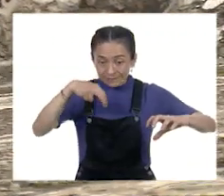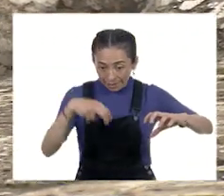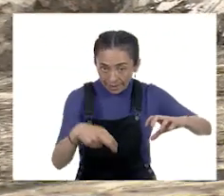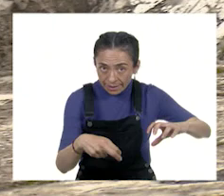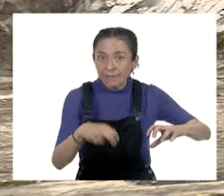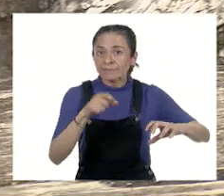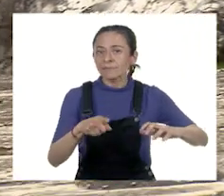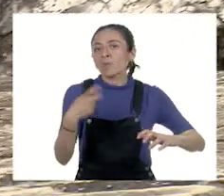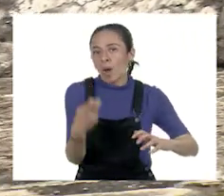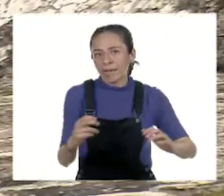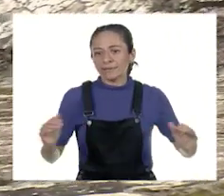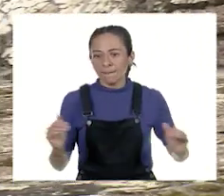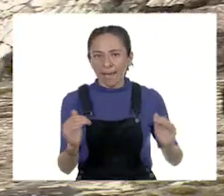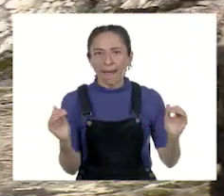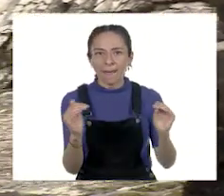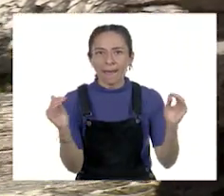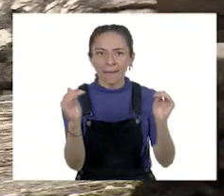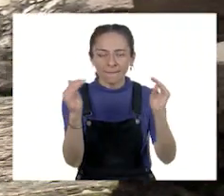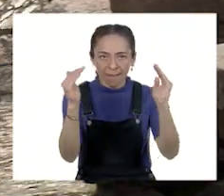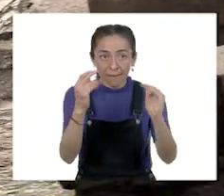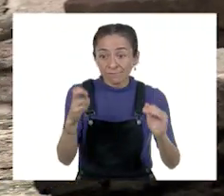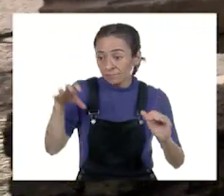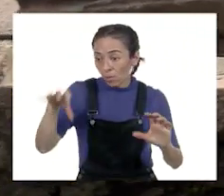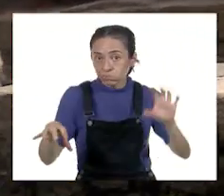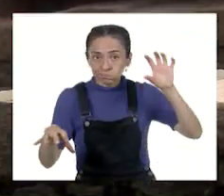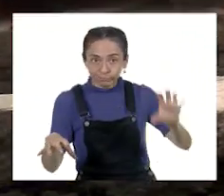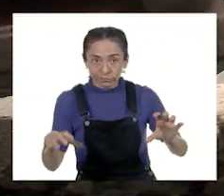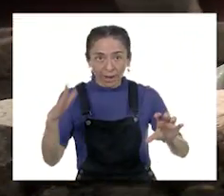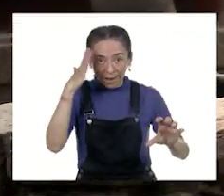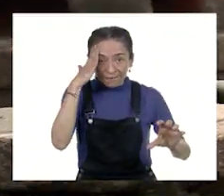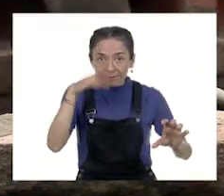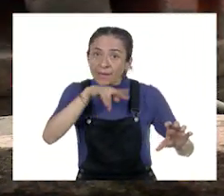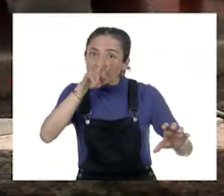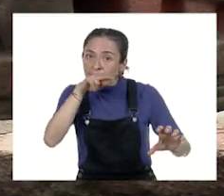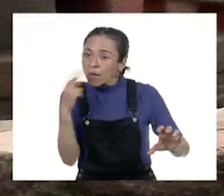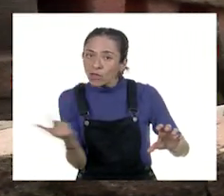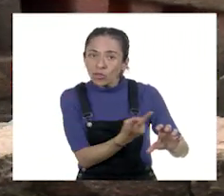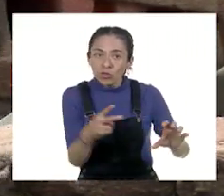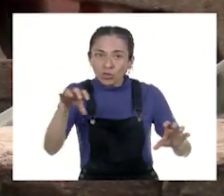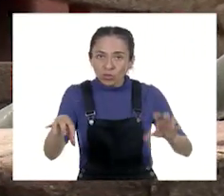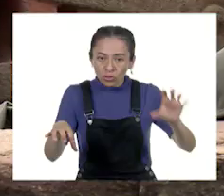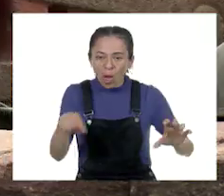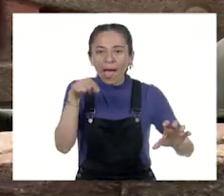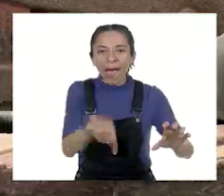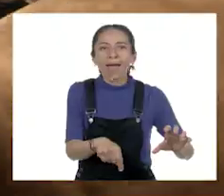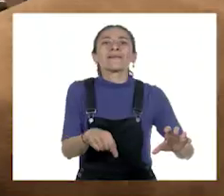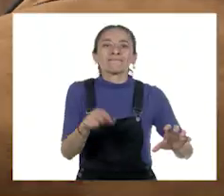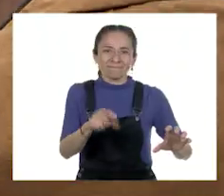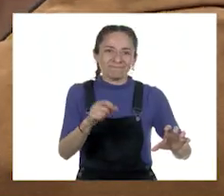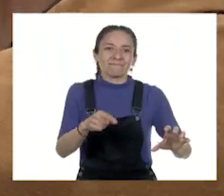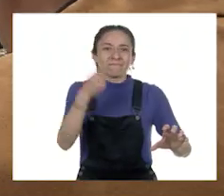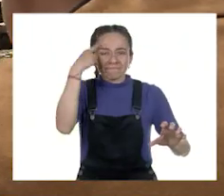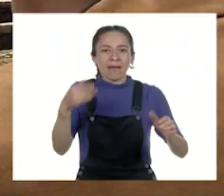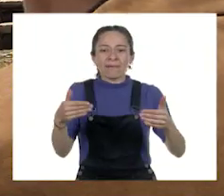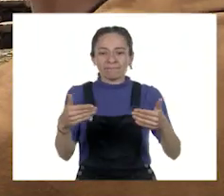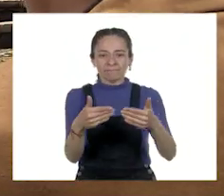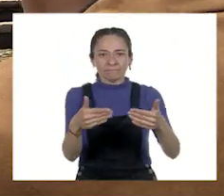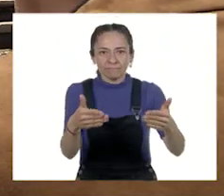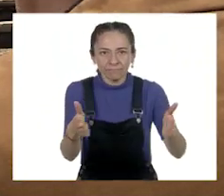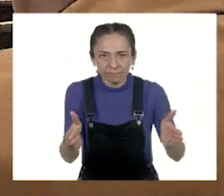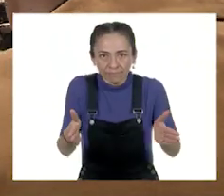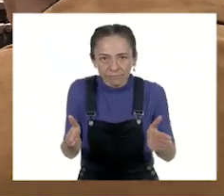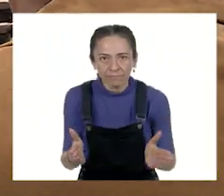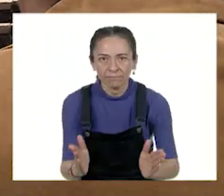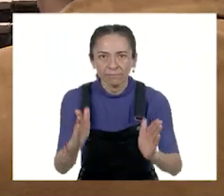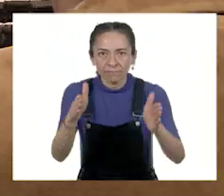edificio, ¿no? Es decir, esas 2 cabezas marcan la parte central de la fachada. Entonces, porque tenía